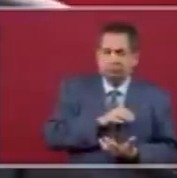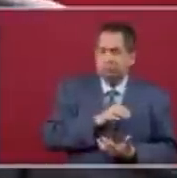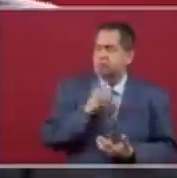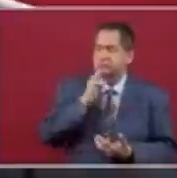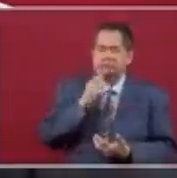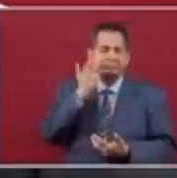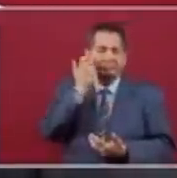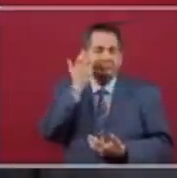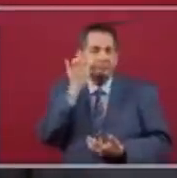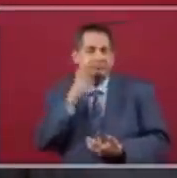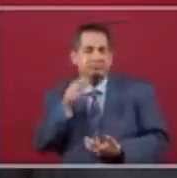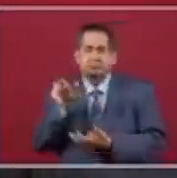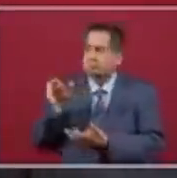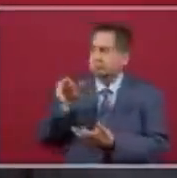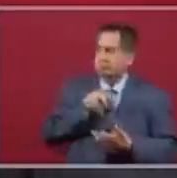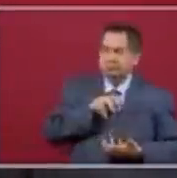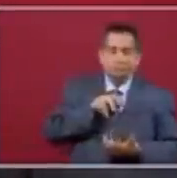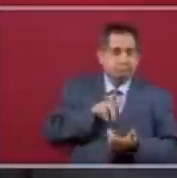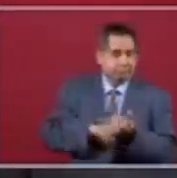dinero.